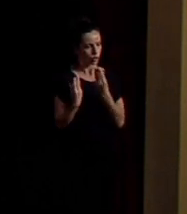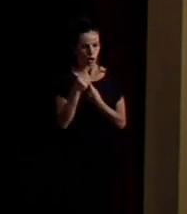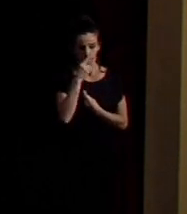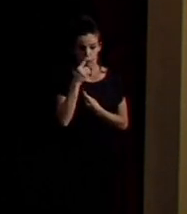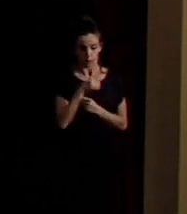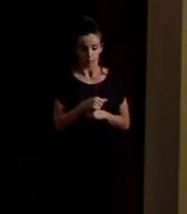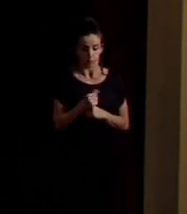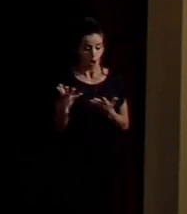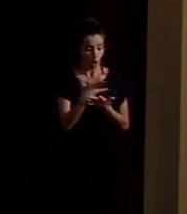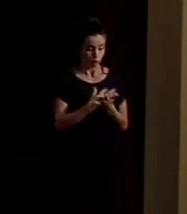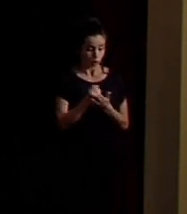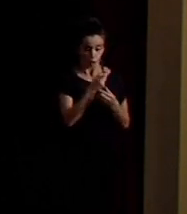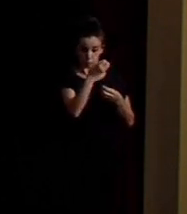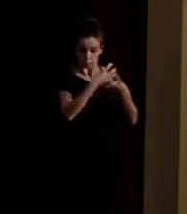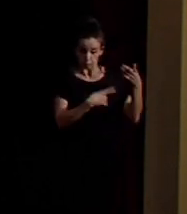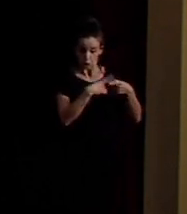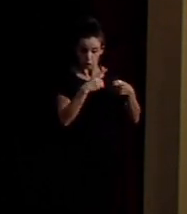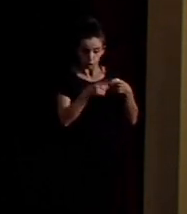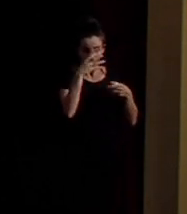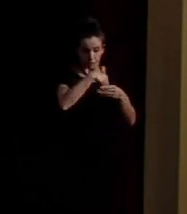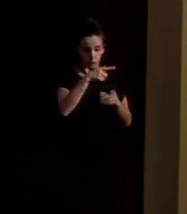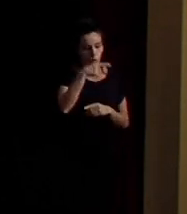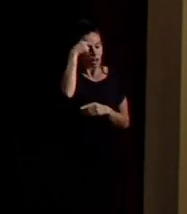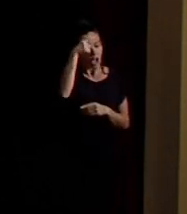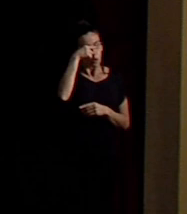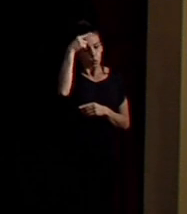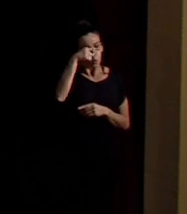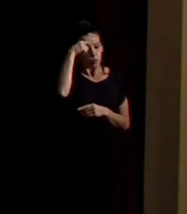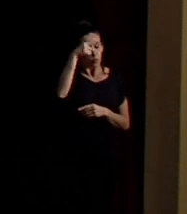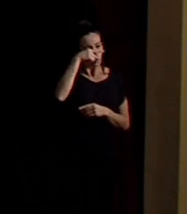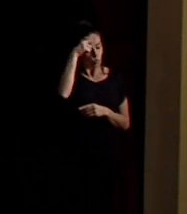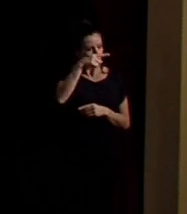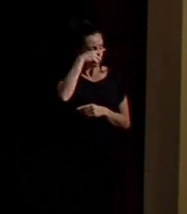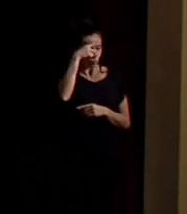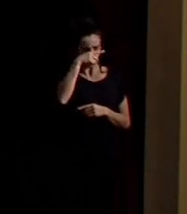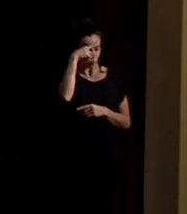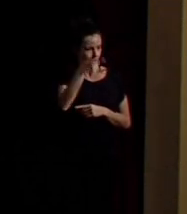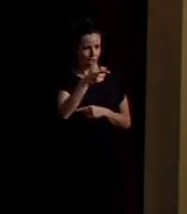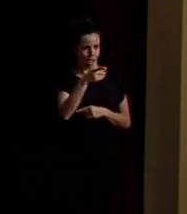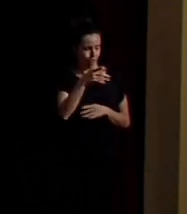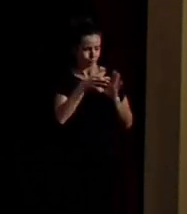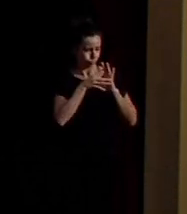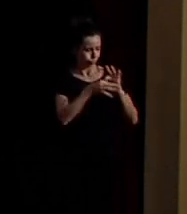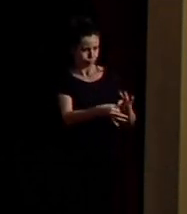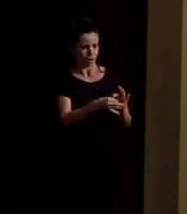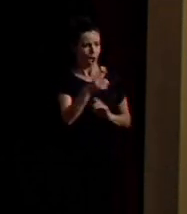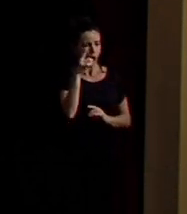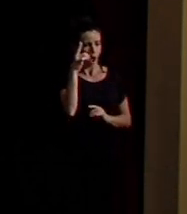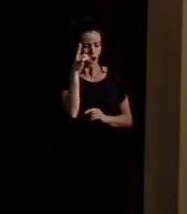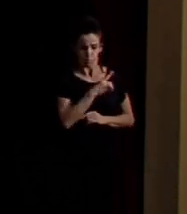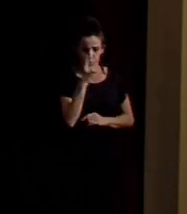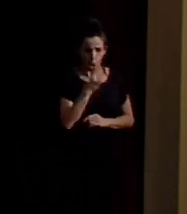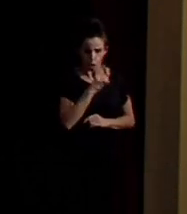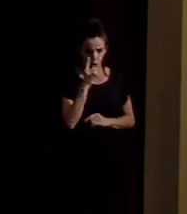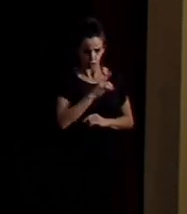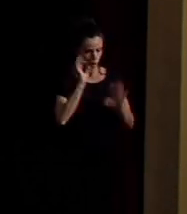perfectamente aquí en esta mañana, de una cultura pornificada, en el sentido más amplio del término cultura, y